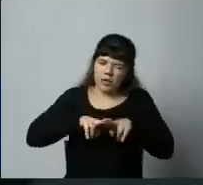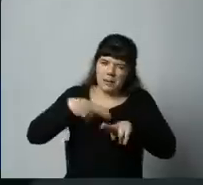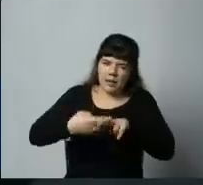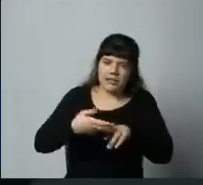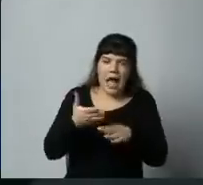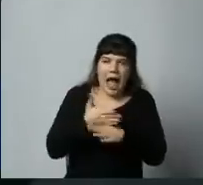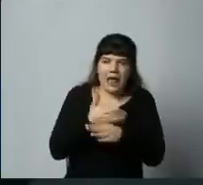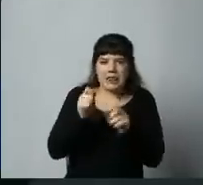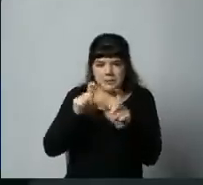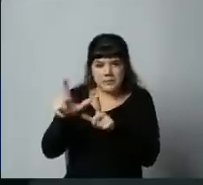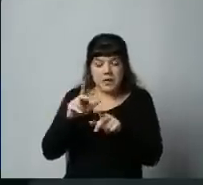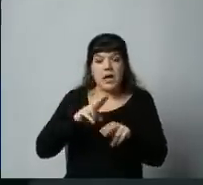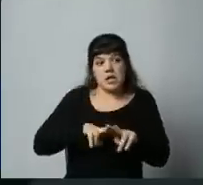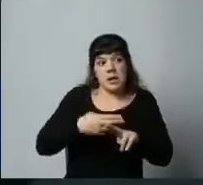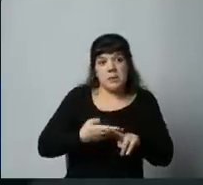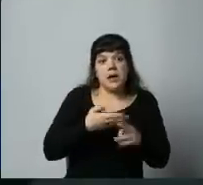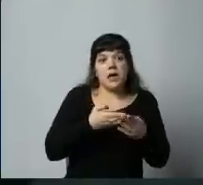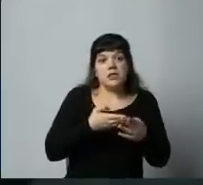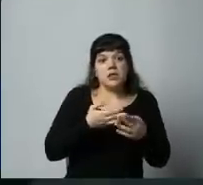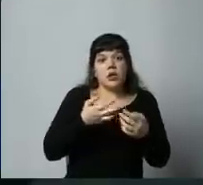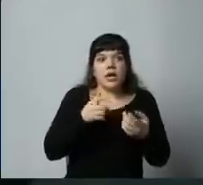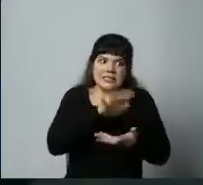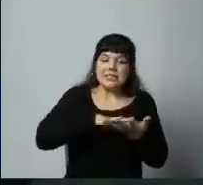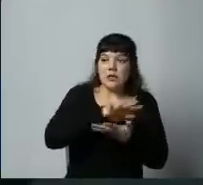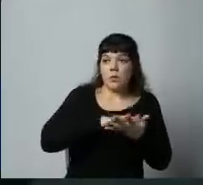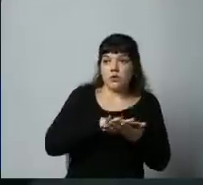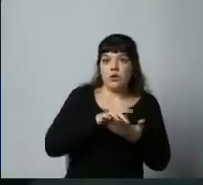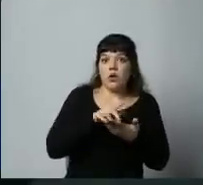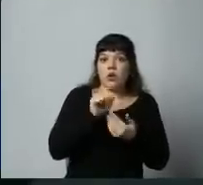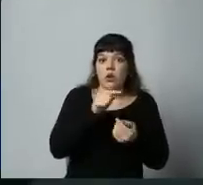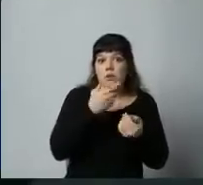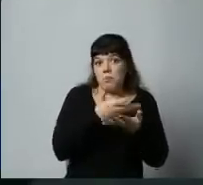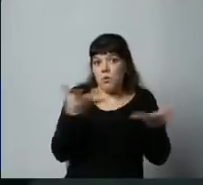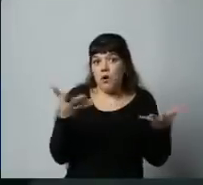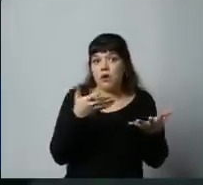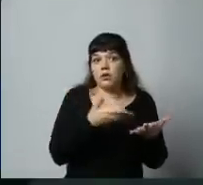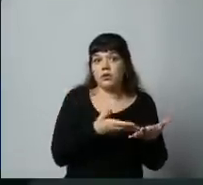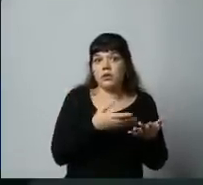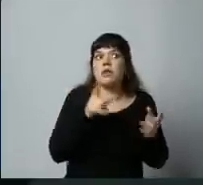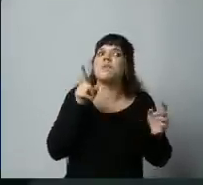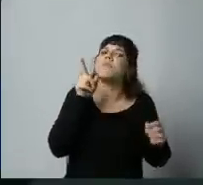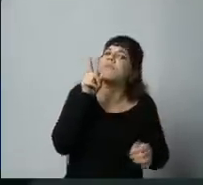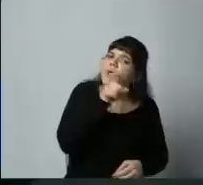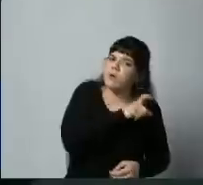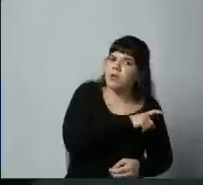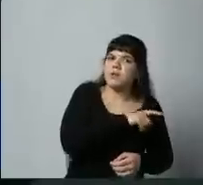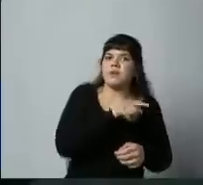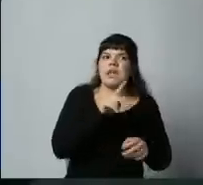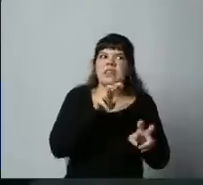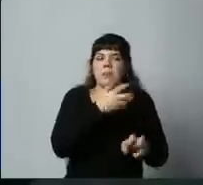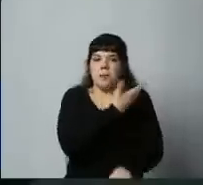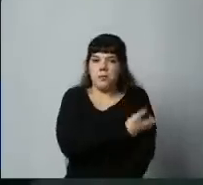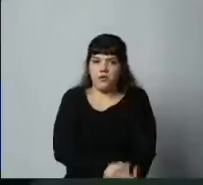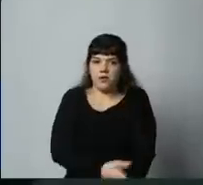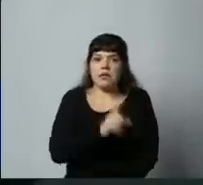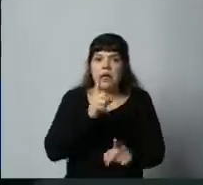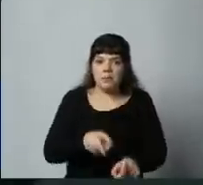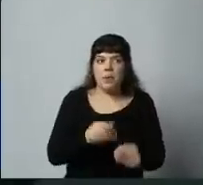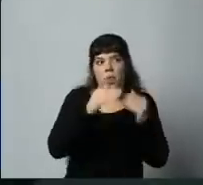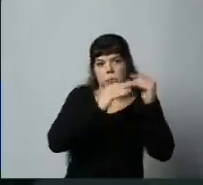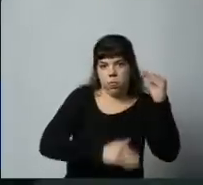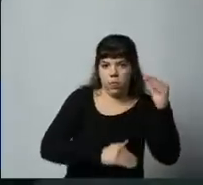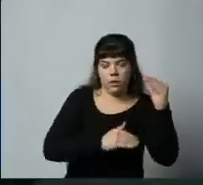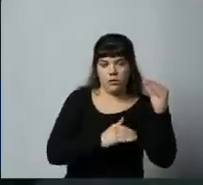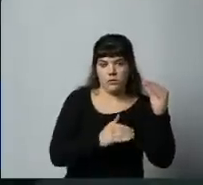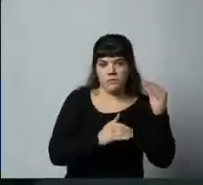an la siguiente placa tenemos una situación proyectada eh difícil sobre pobreza y sobre desigualdad sin